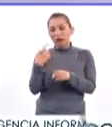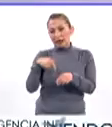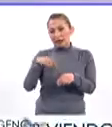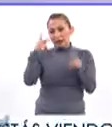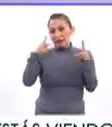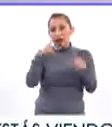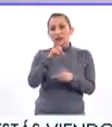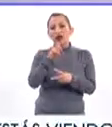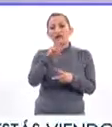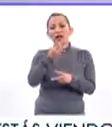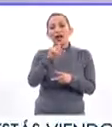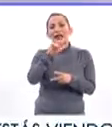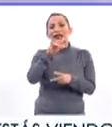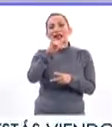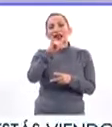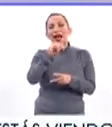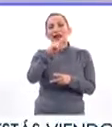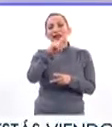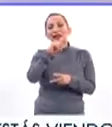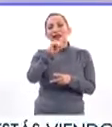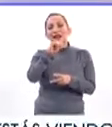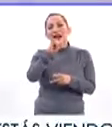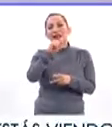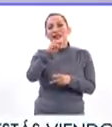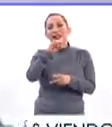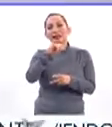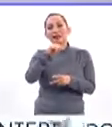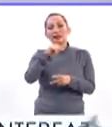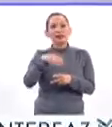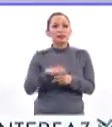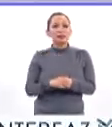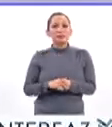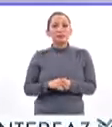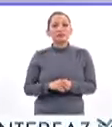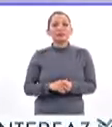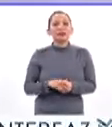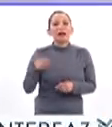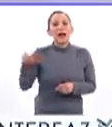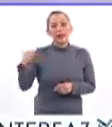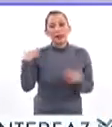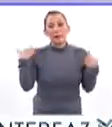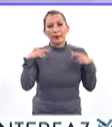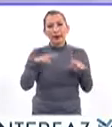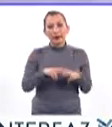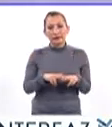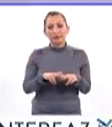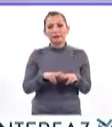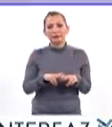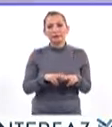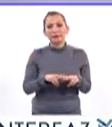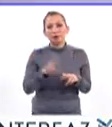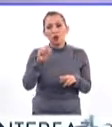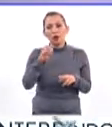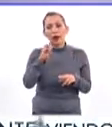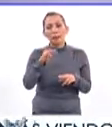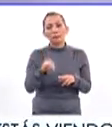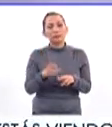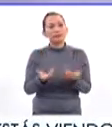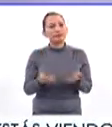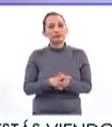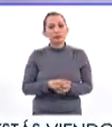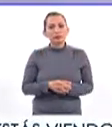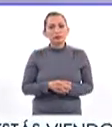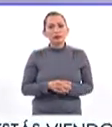el estudio la doctora Lilia de la Trinidad Mora, Sara Lilia de la Trinidad Mora, y es profesora de la UNAM. Y bueno,